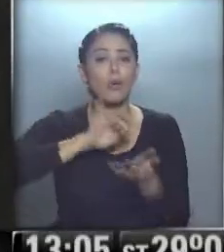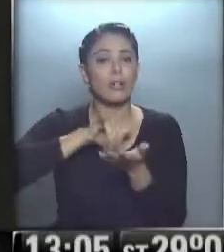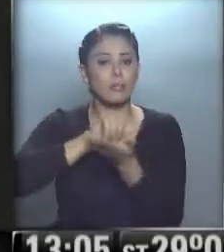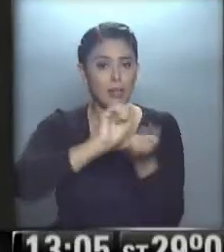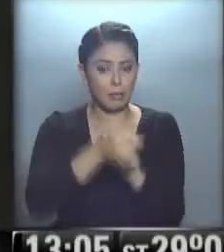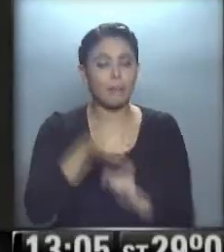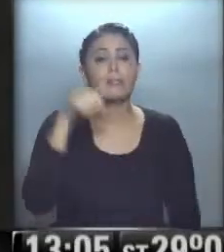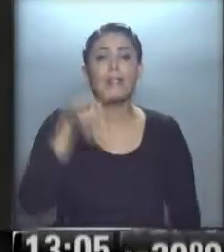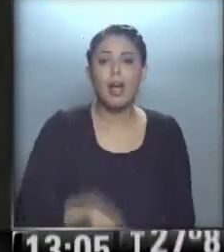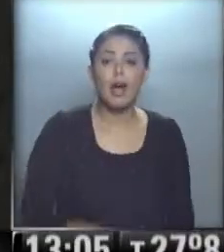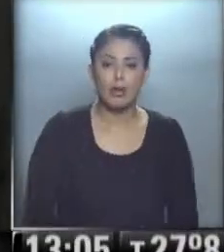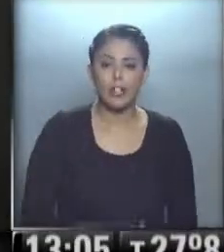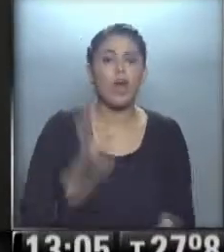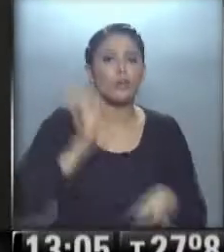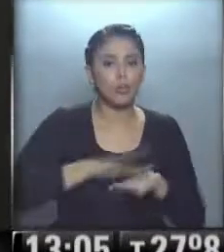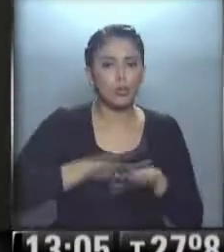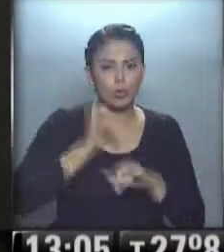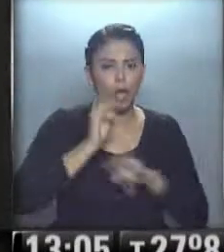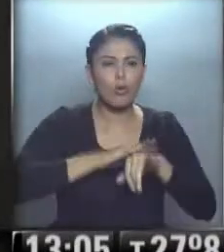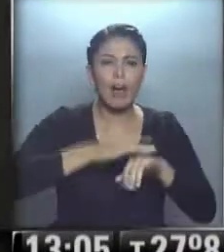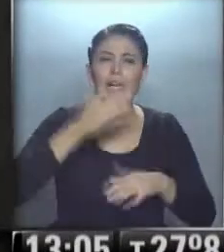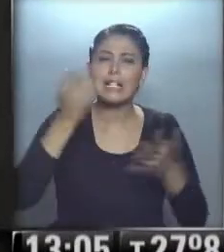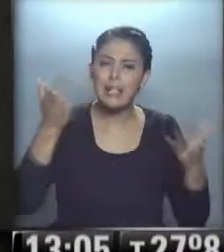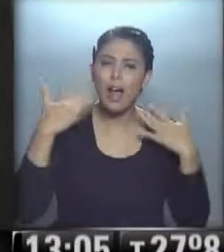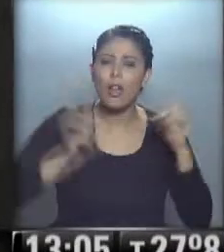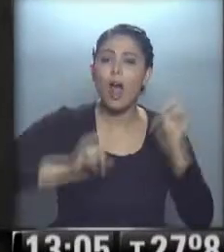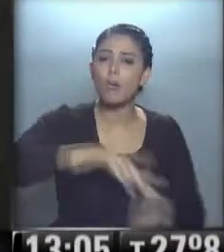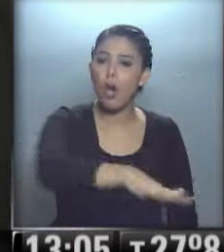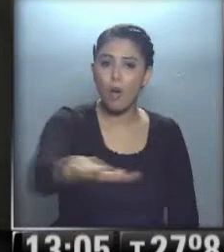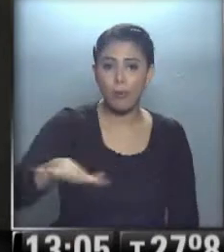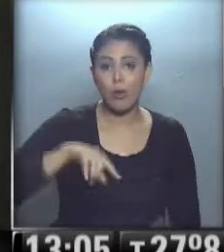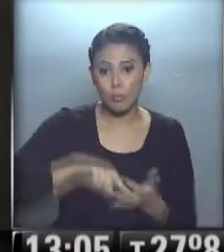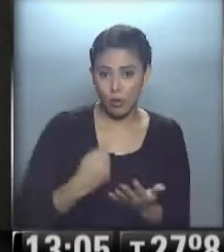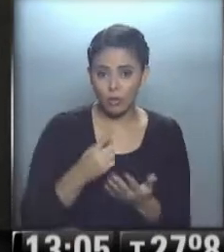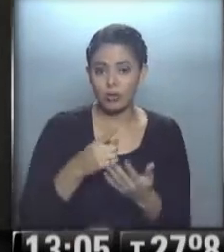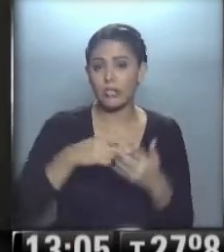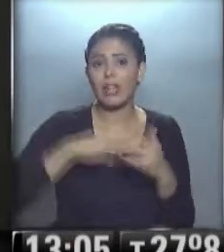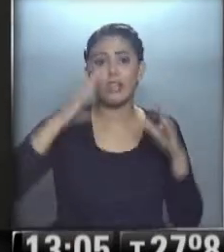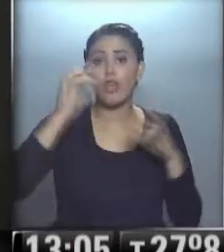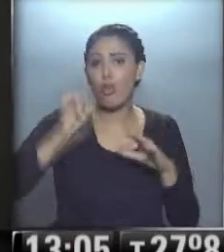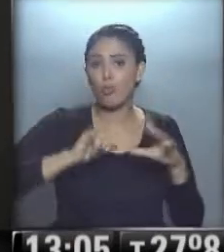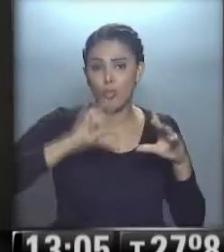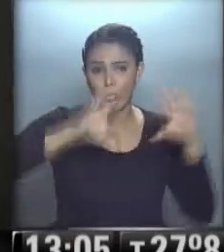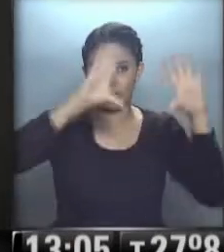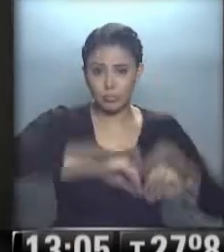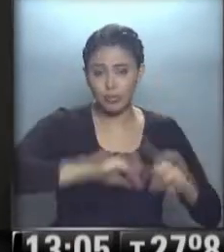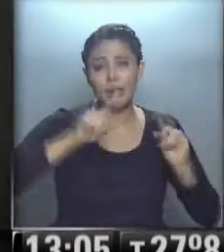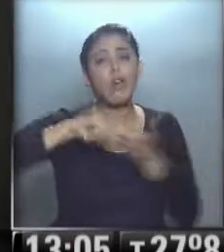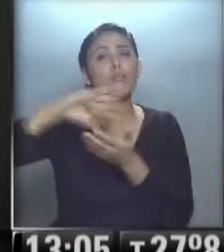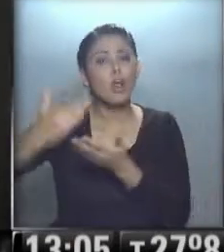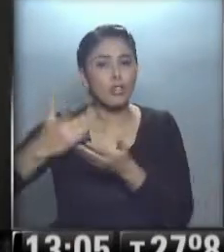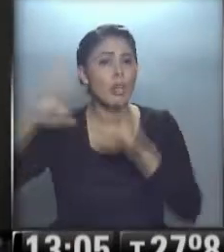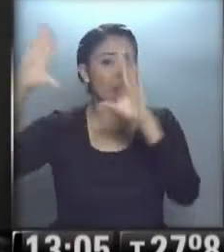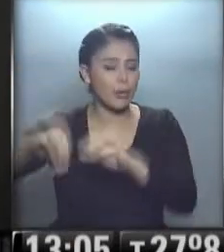Cambiamos de tema. Producto de la ola de calor, algunos barrios en la ciudad de Buenos Aires continúan sin energía eléctrica. También del Gran Buenos Aires vamos a ver lo